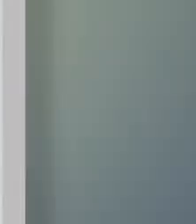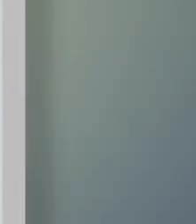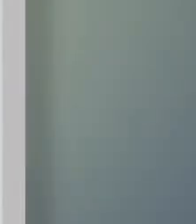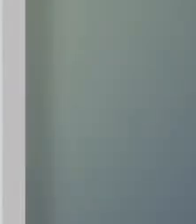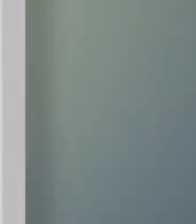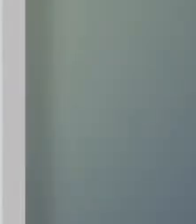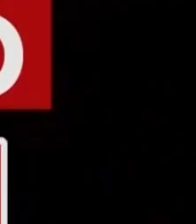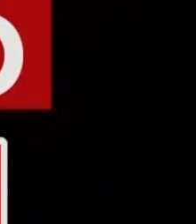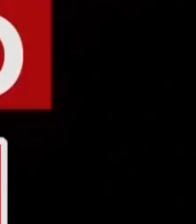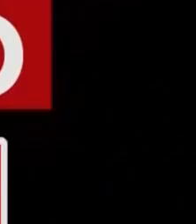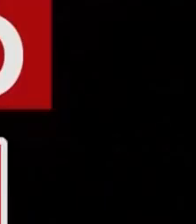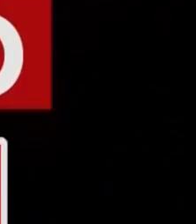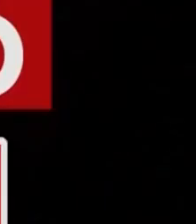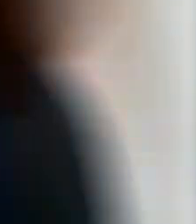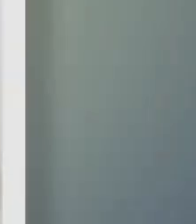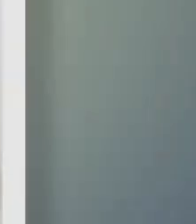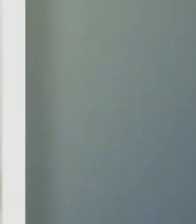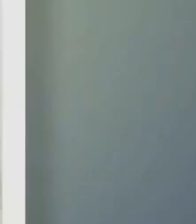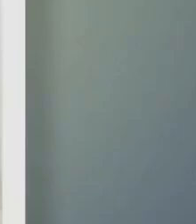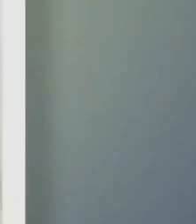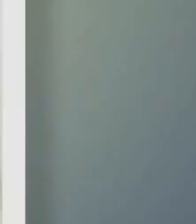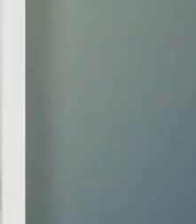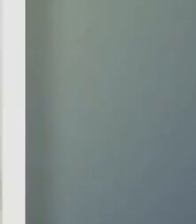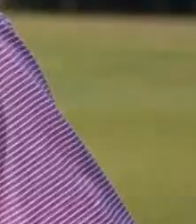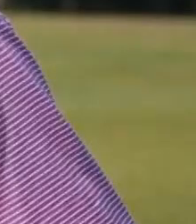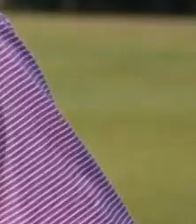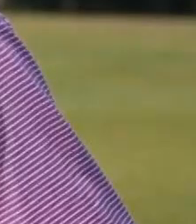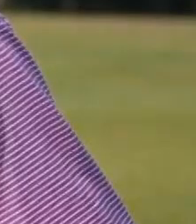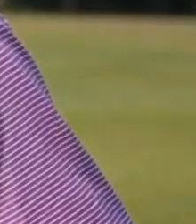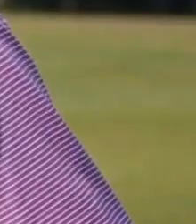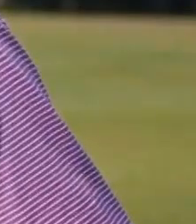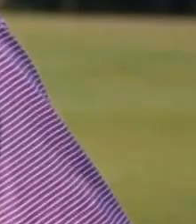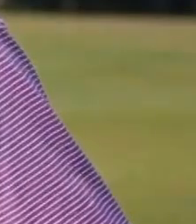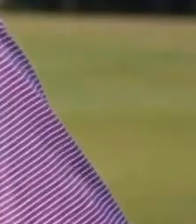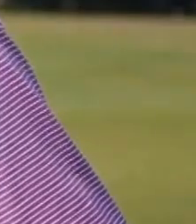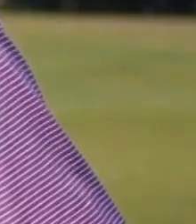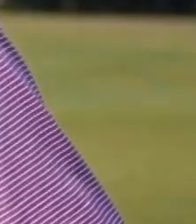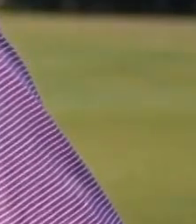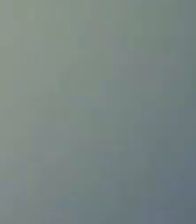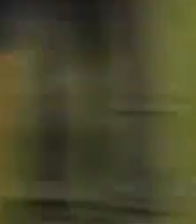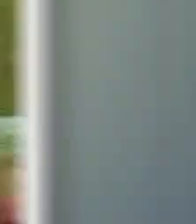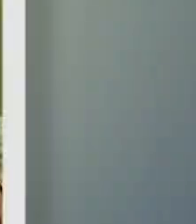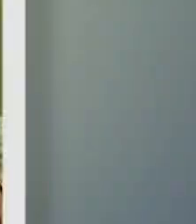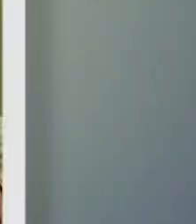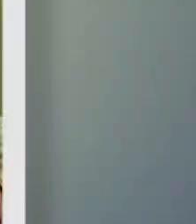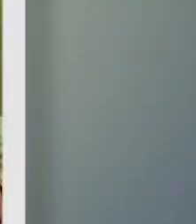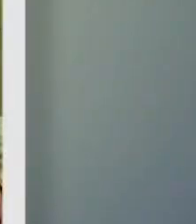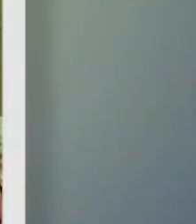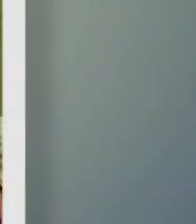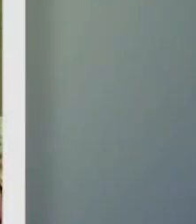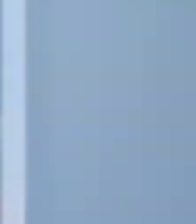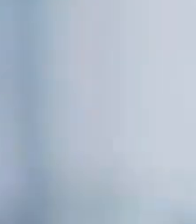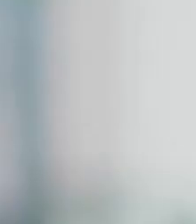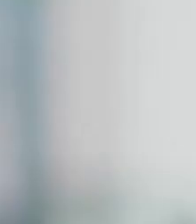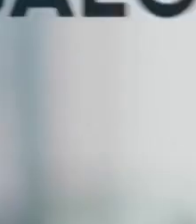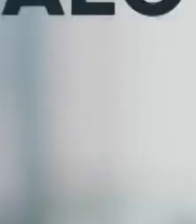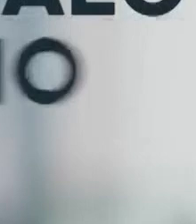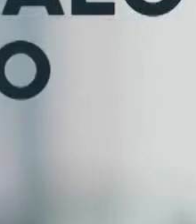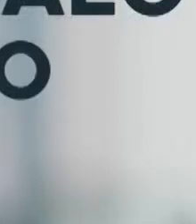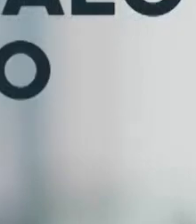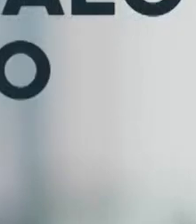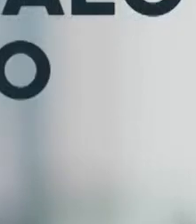bajado 24 kilos. Actualmente estoy pesando 80 kilos. En 7 meses perdí 25 kilos gracias a la Clínica Medco.